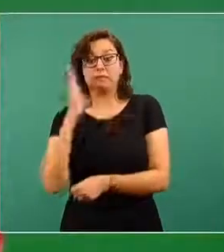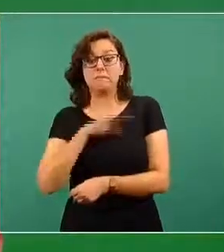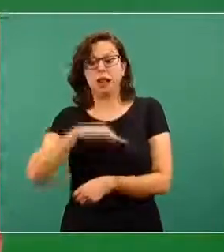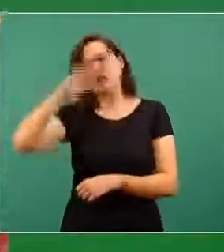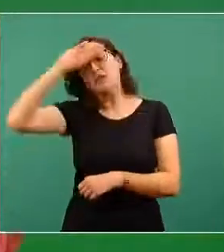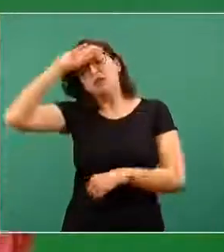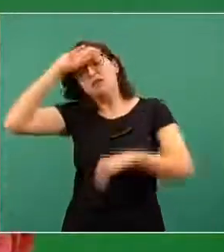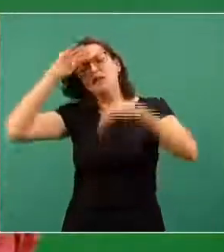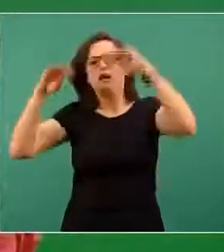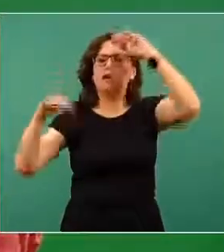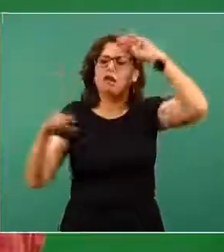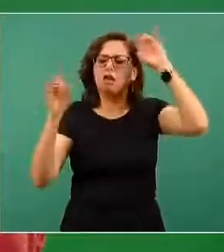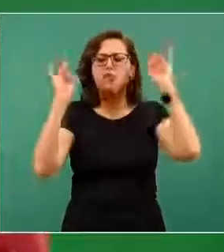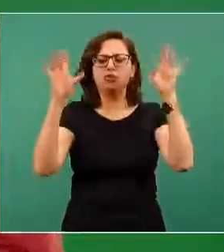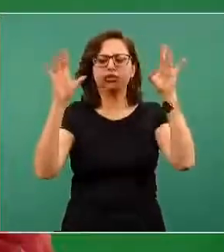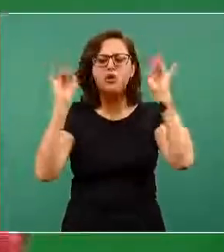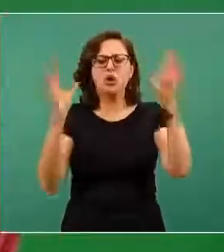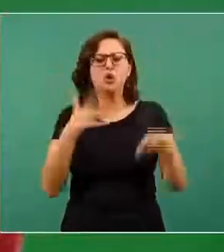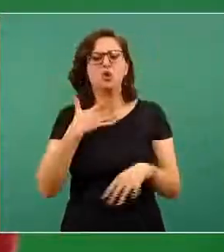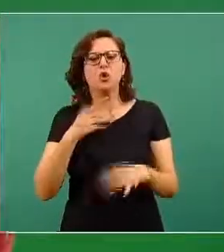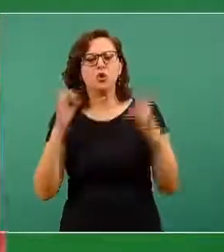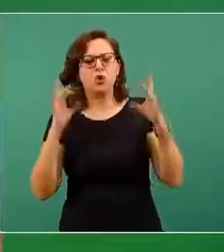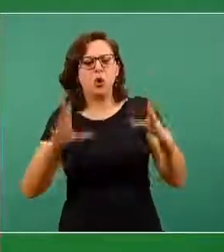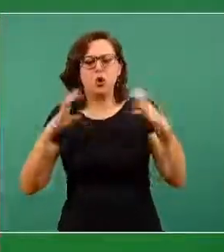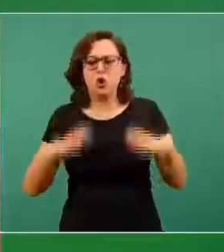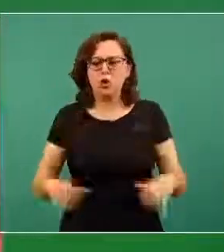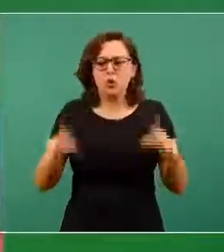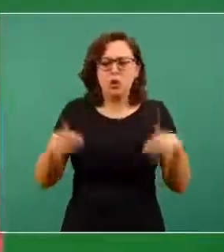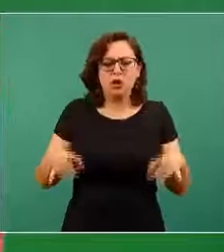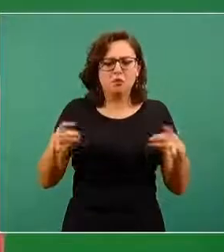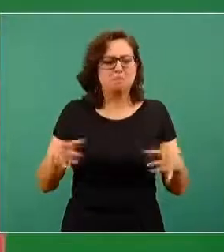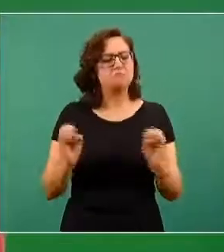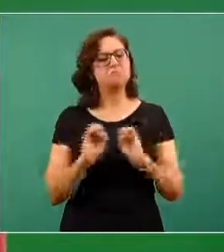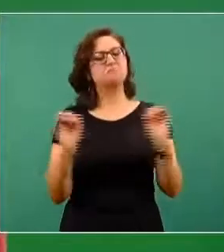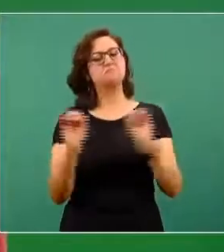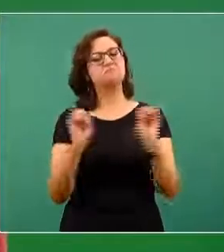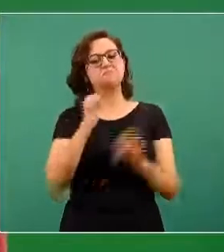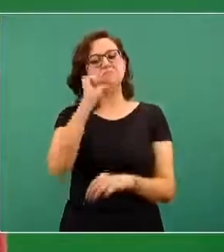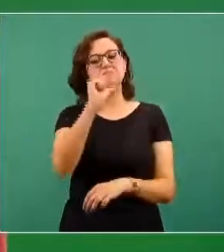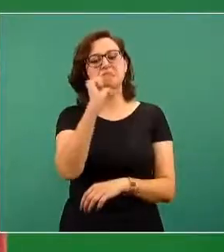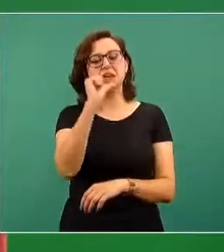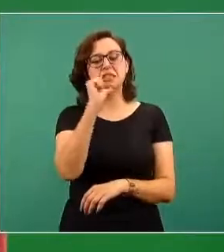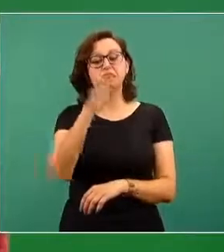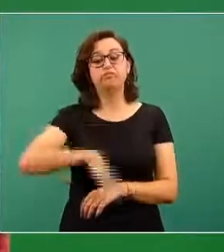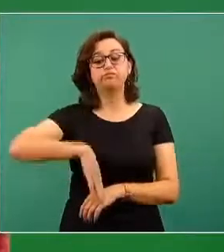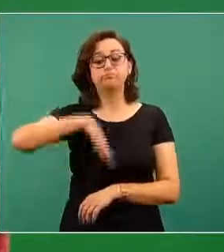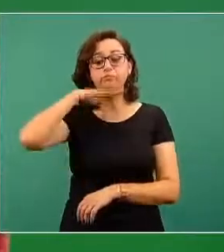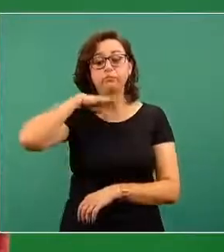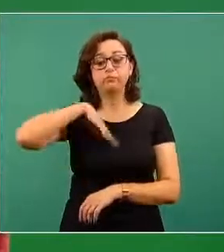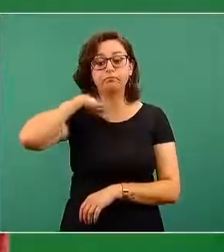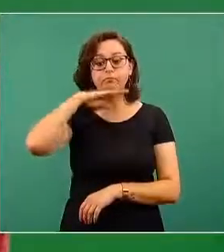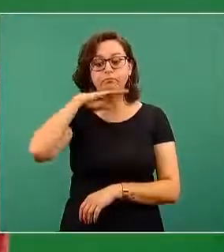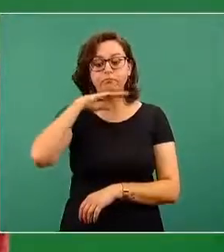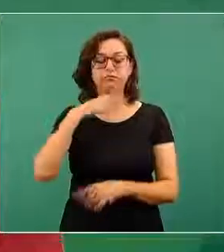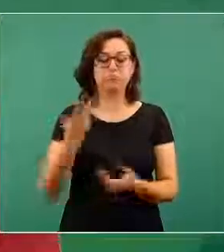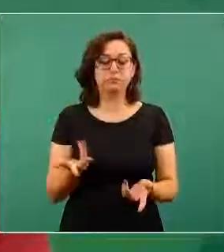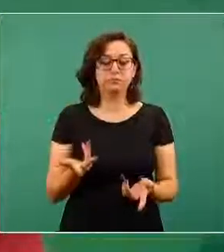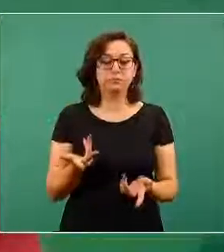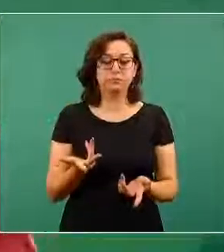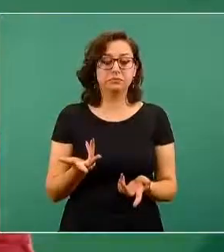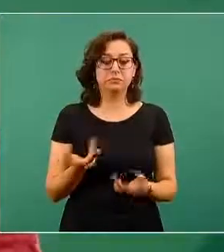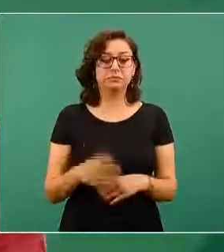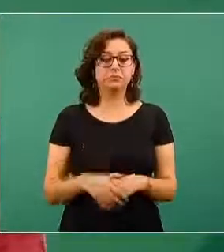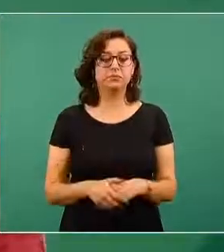tos, dolor de cabeza, dolor de garganta, dolor de cuerpo, entre otros síntomas característicos, pérdida del olfato, pérdida del gusto.